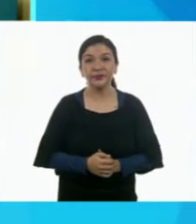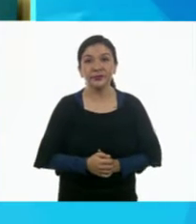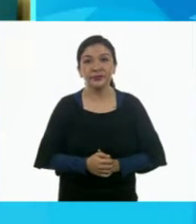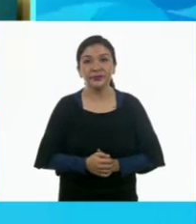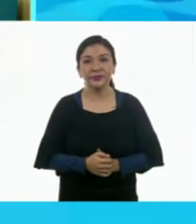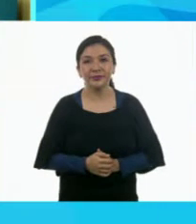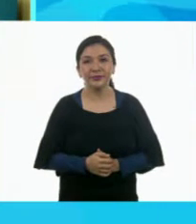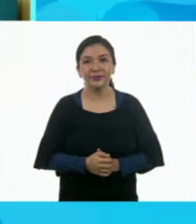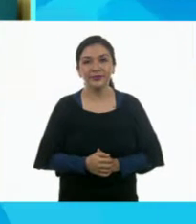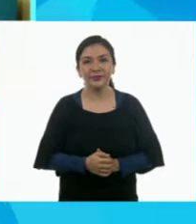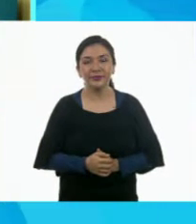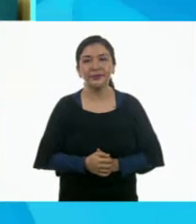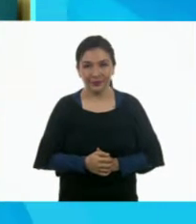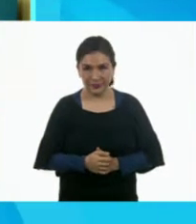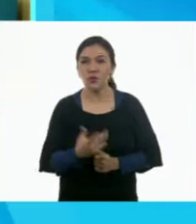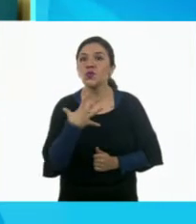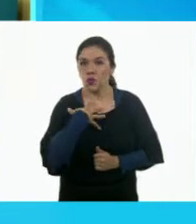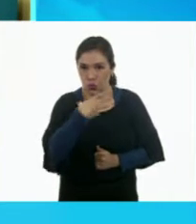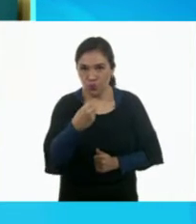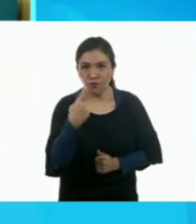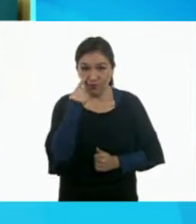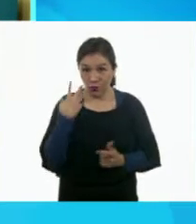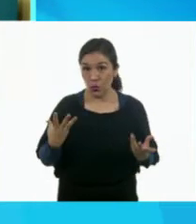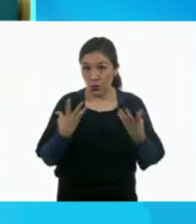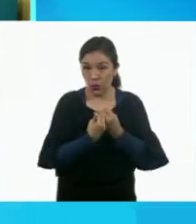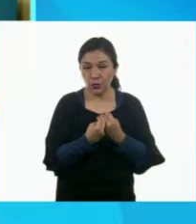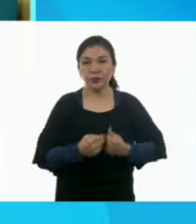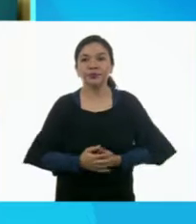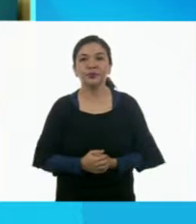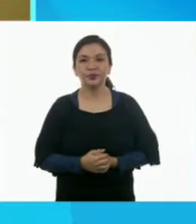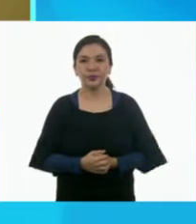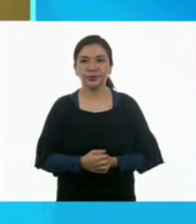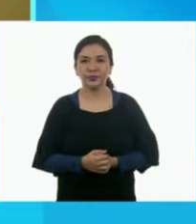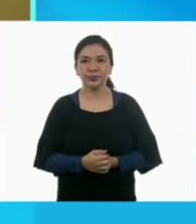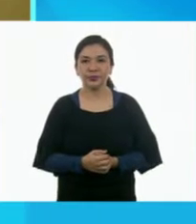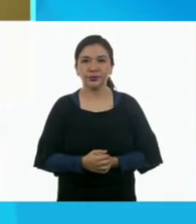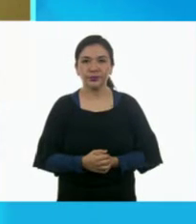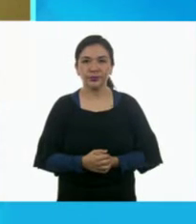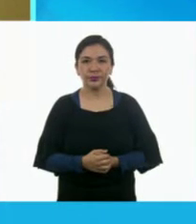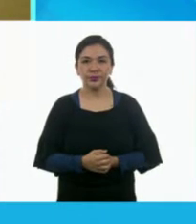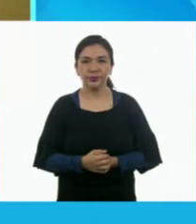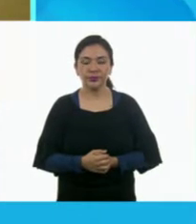¿Lo tienes? Hazlo conmigo. Una, dos, tres.